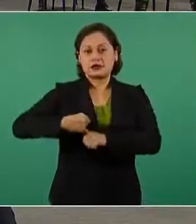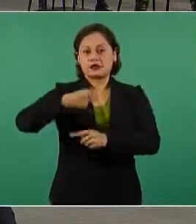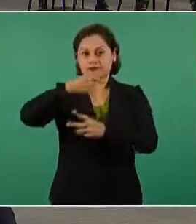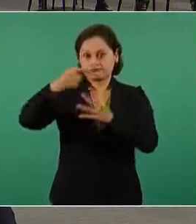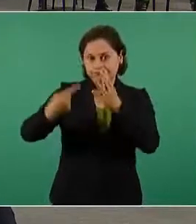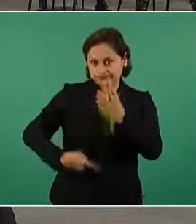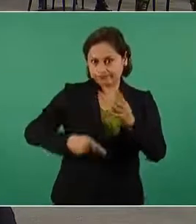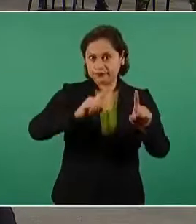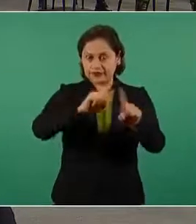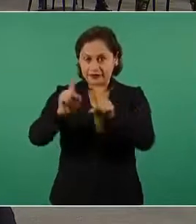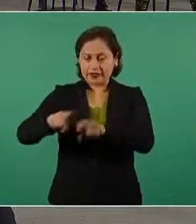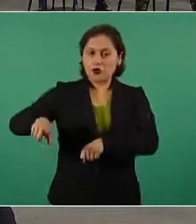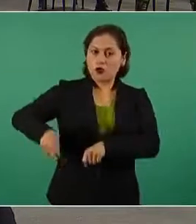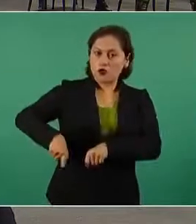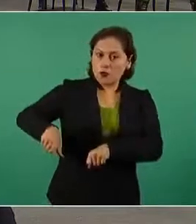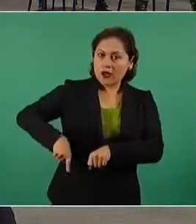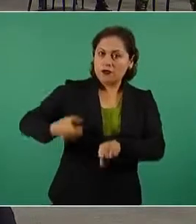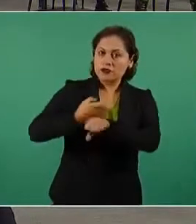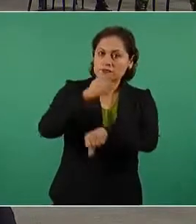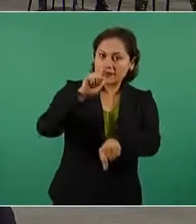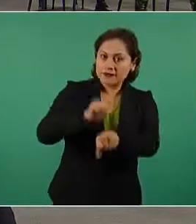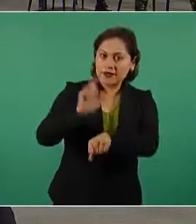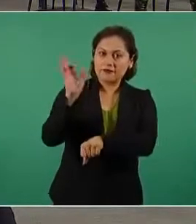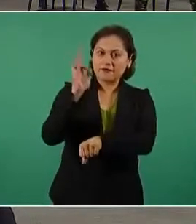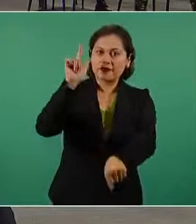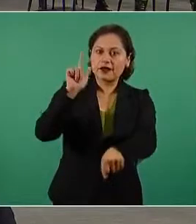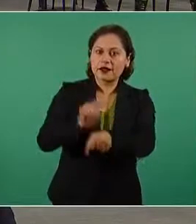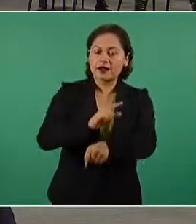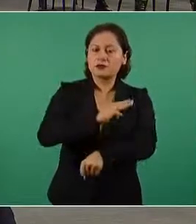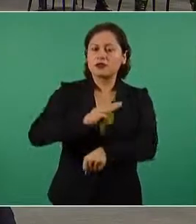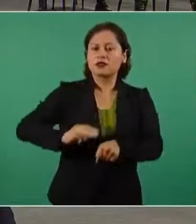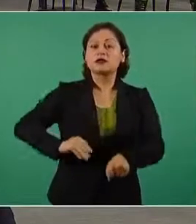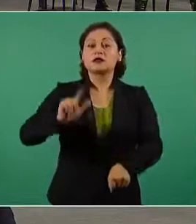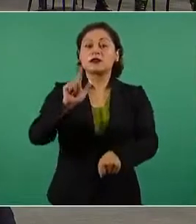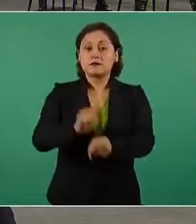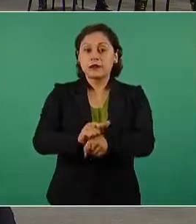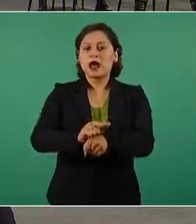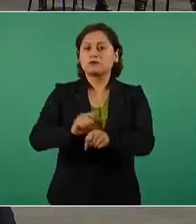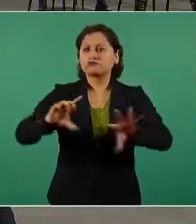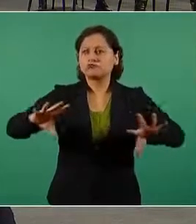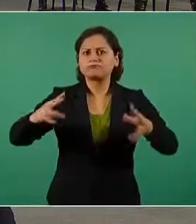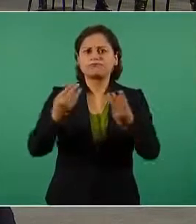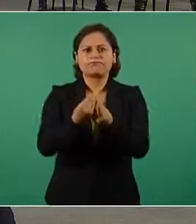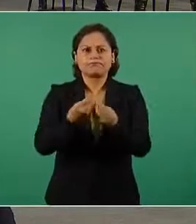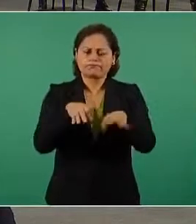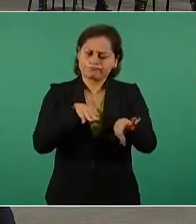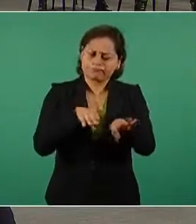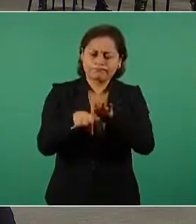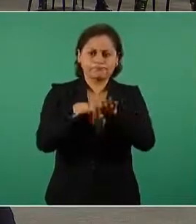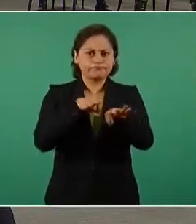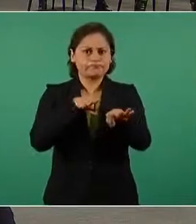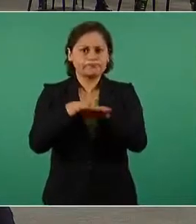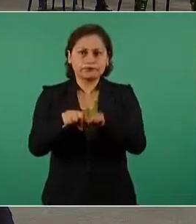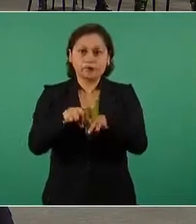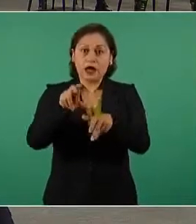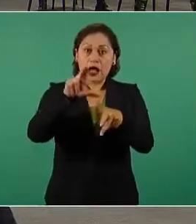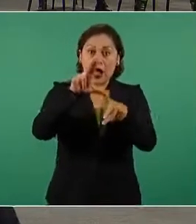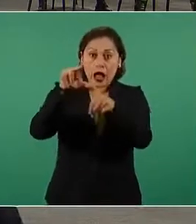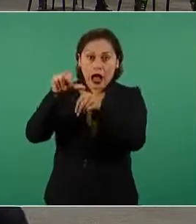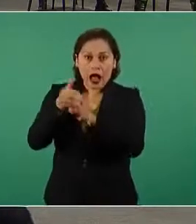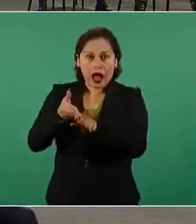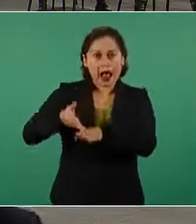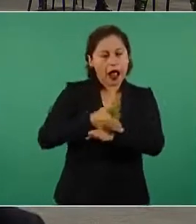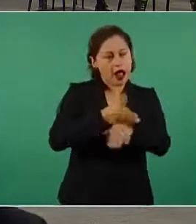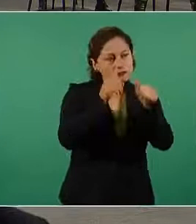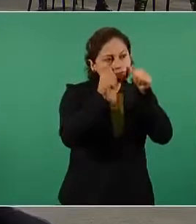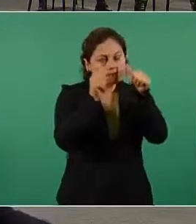gobierno estuvimos trabajando incansablemente, sin parar, antes, durante y después del huracán Grace en el